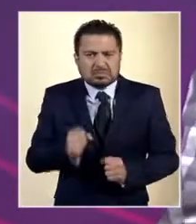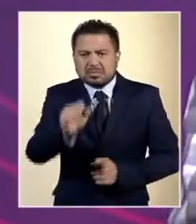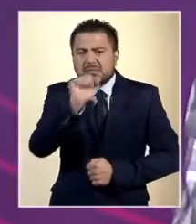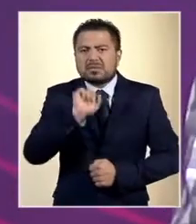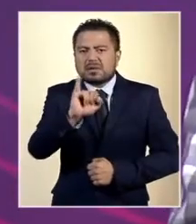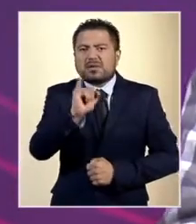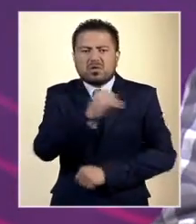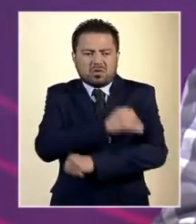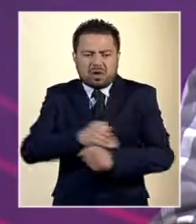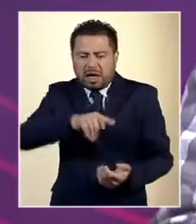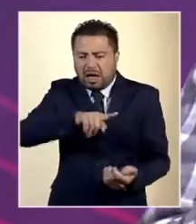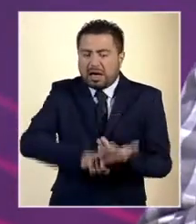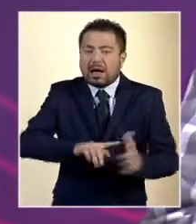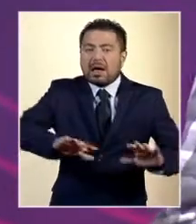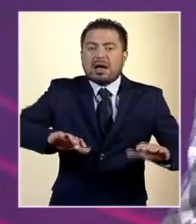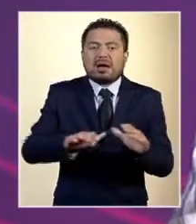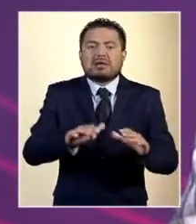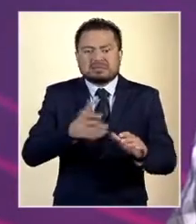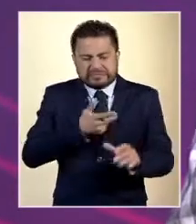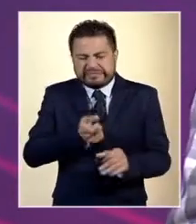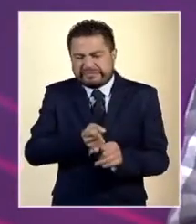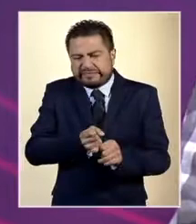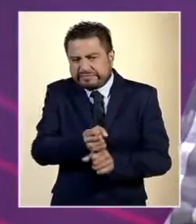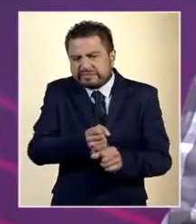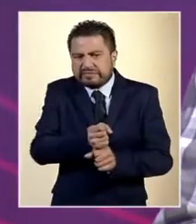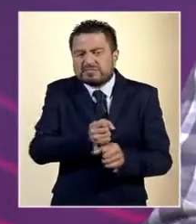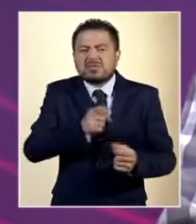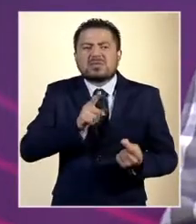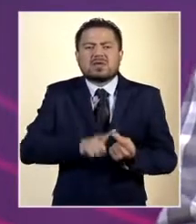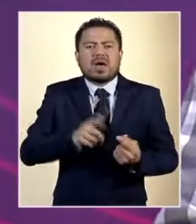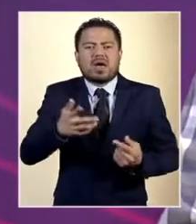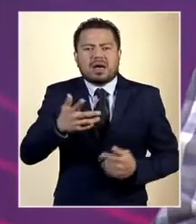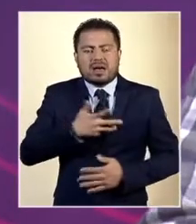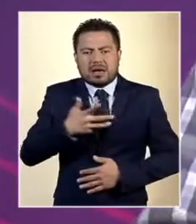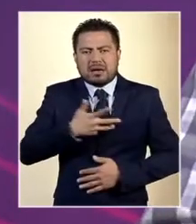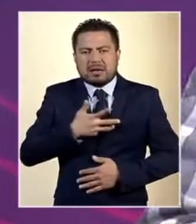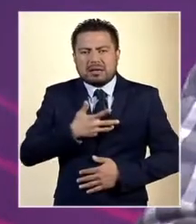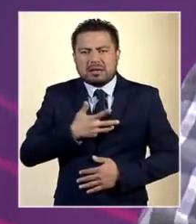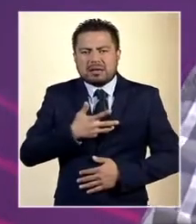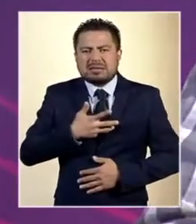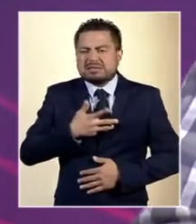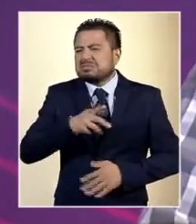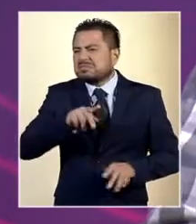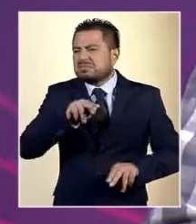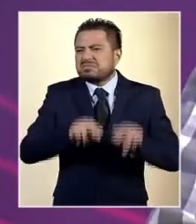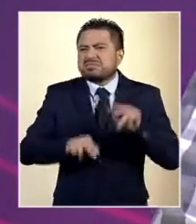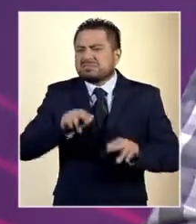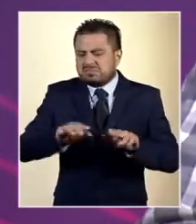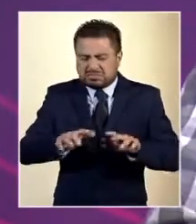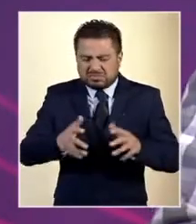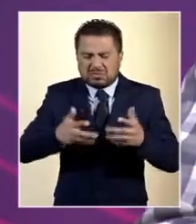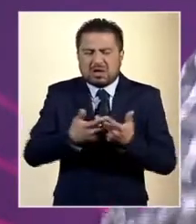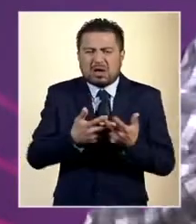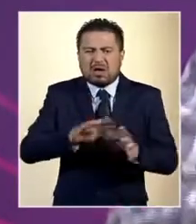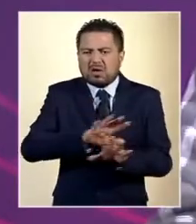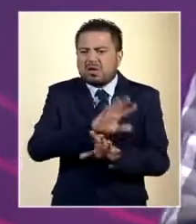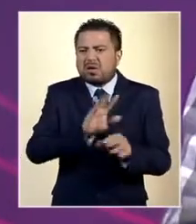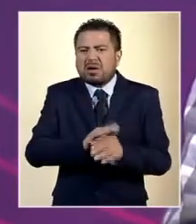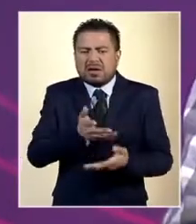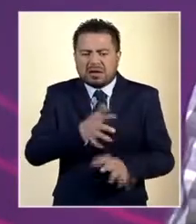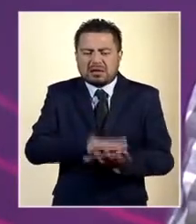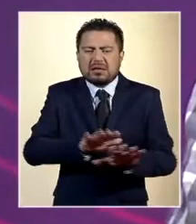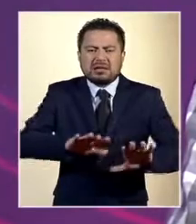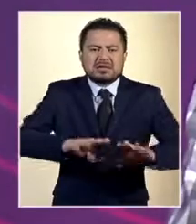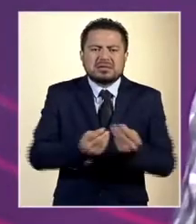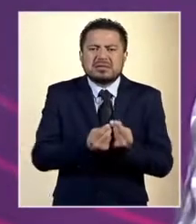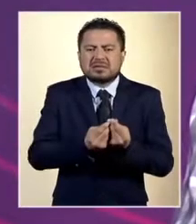un núcleo familiar donde había violencia, donde había inestabilidad en la composición de quienes